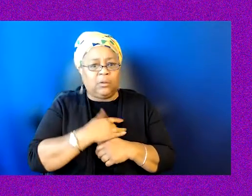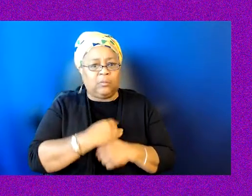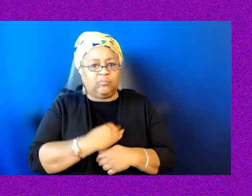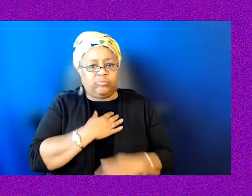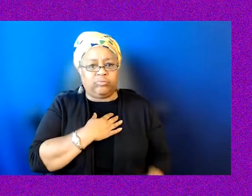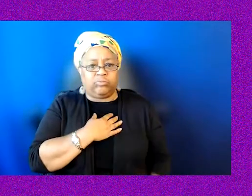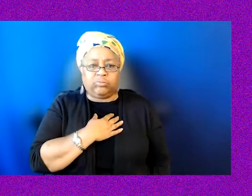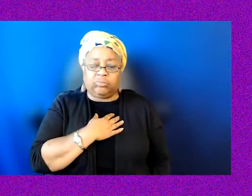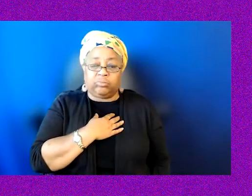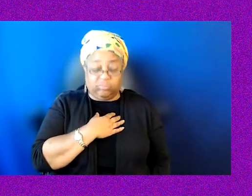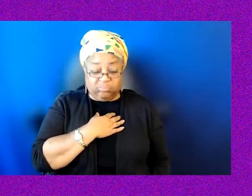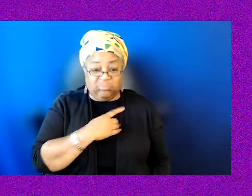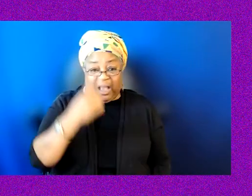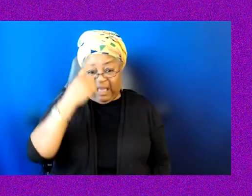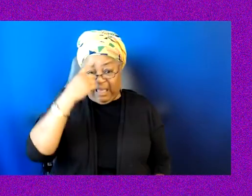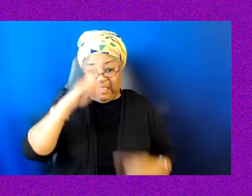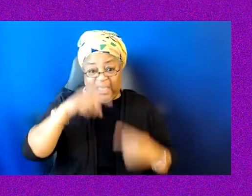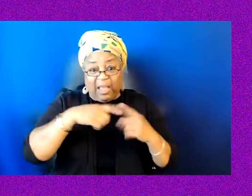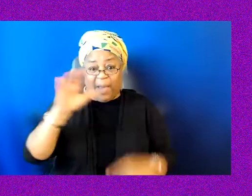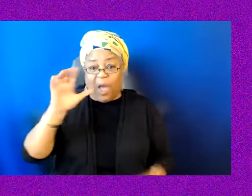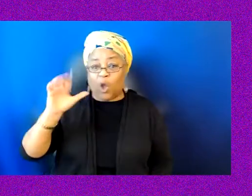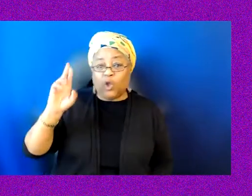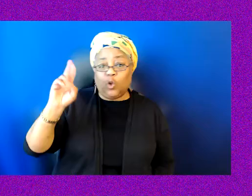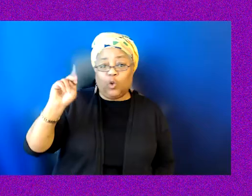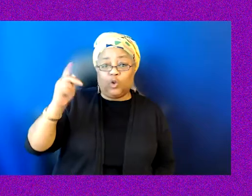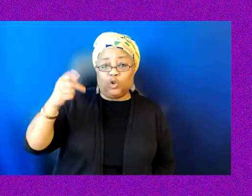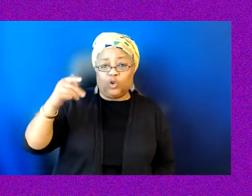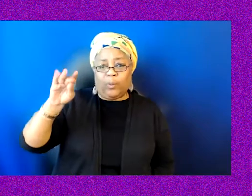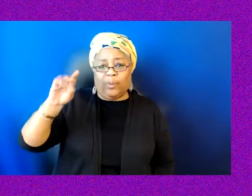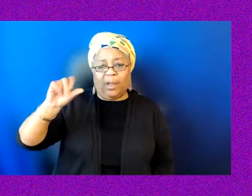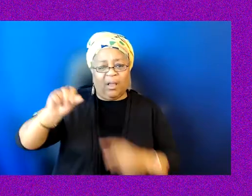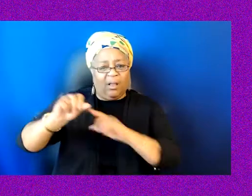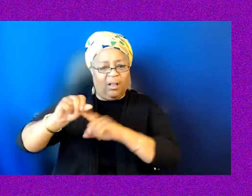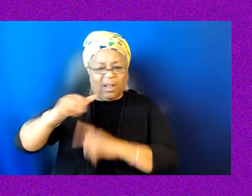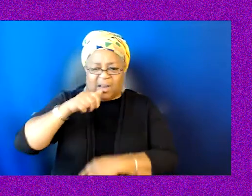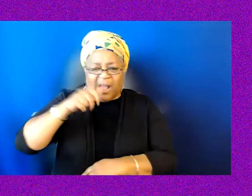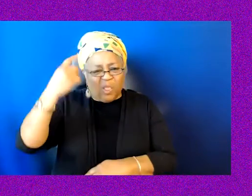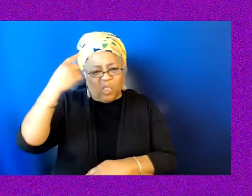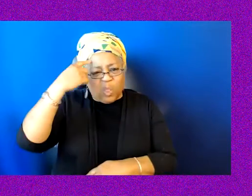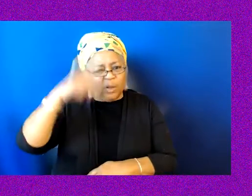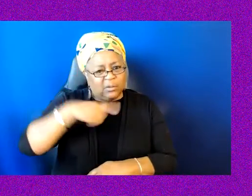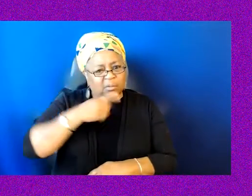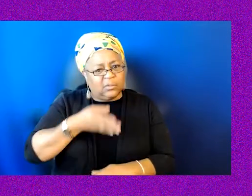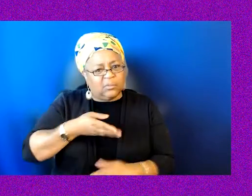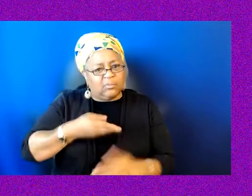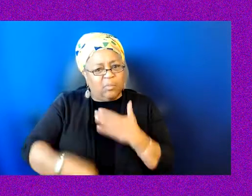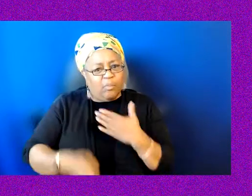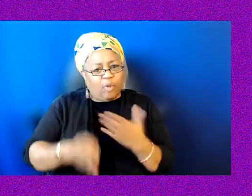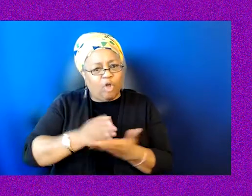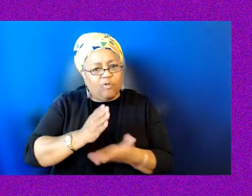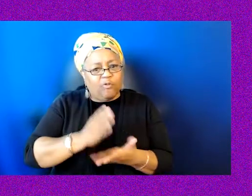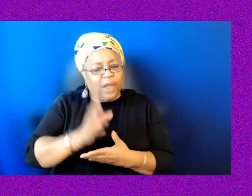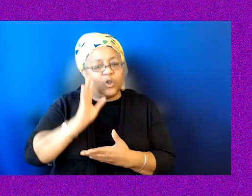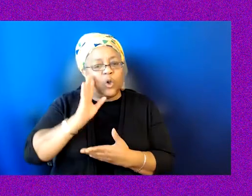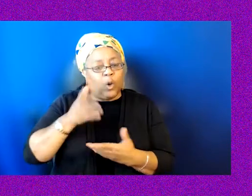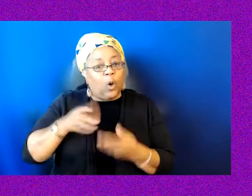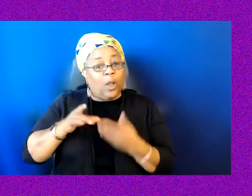realmente me tocó el corazón, me hizo pensar en la utopía. No es un pensamiento, es un derecho de nacimiento. Entonces ya